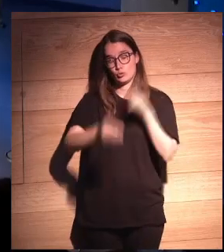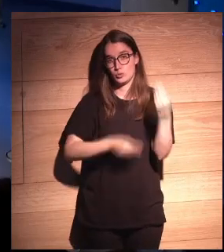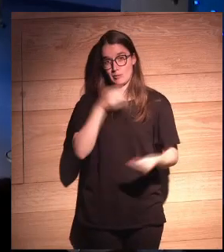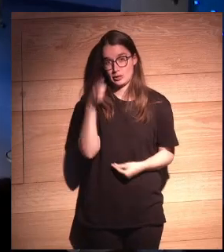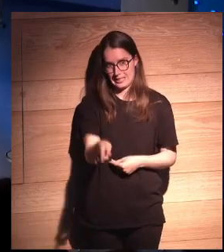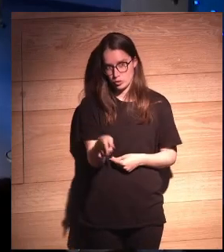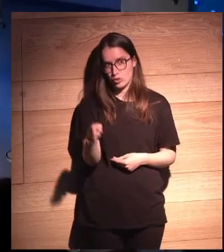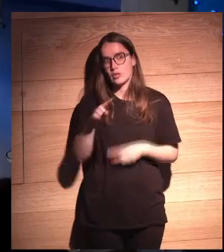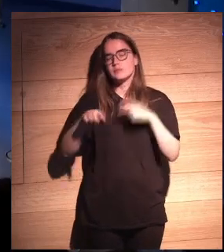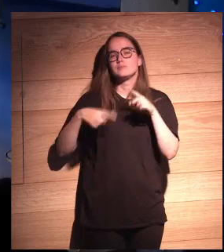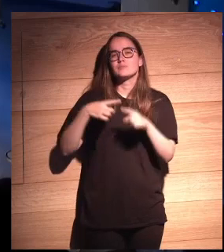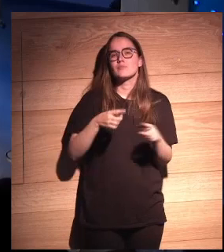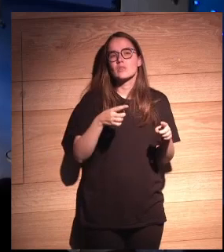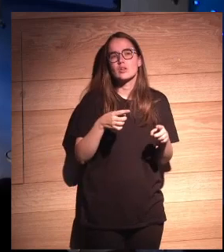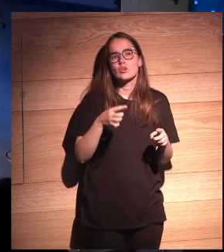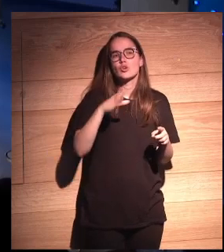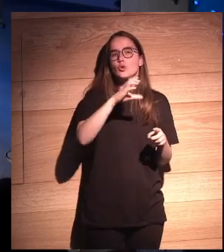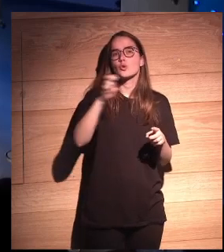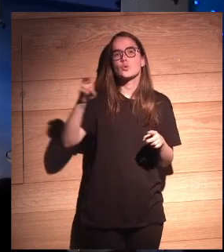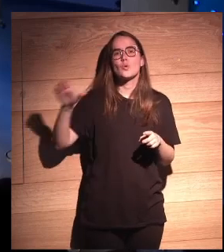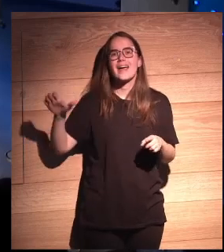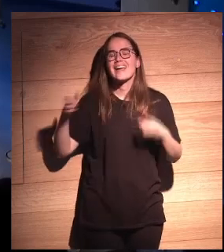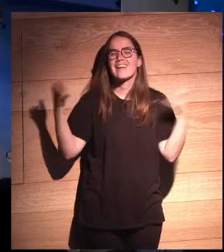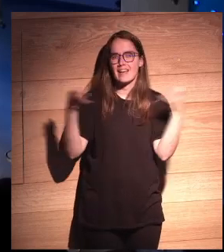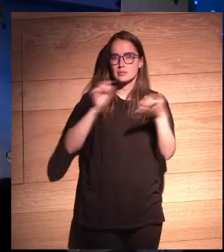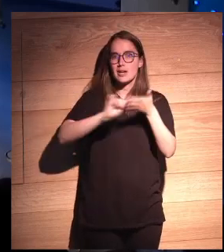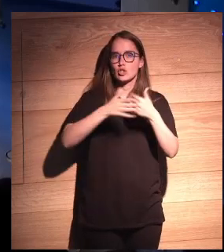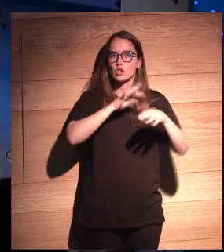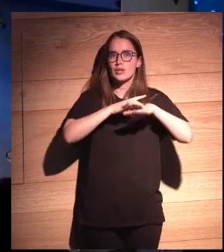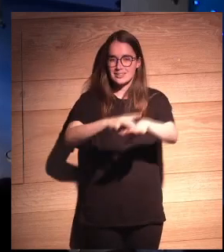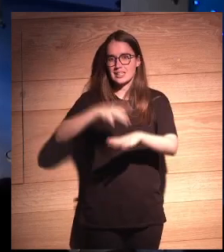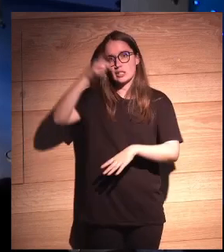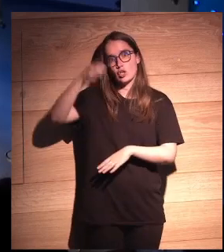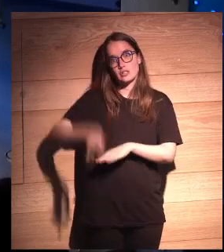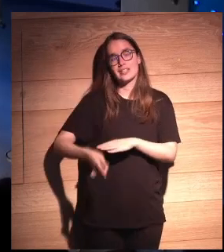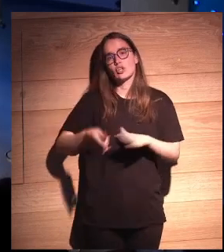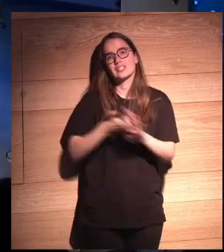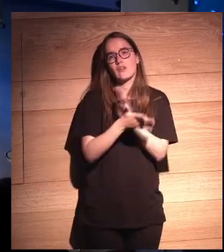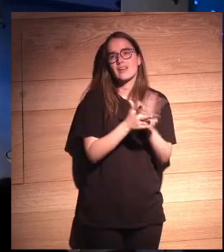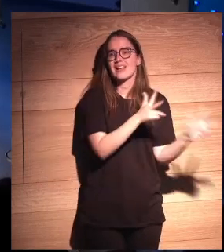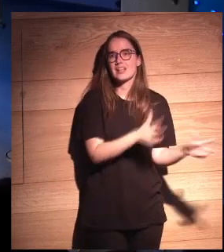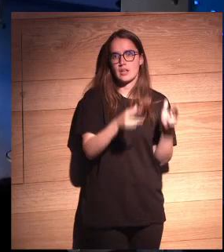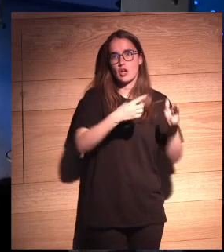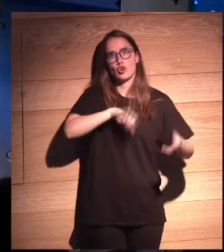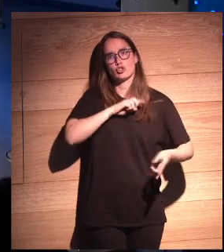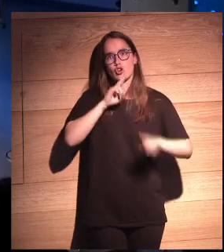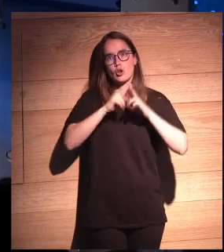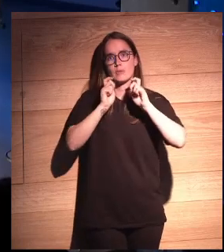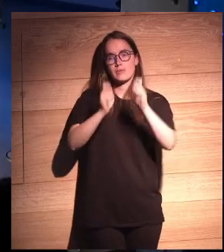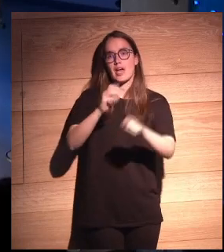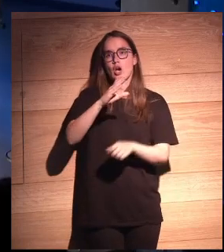movilizamos. Luego, ¿qué es un cue? Que es lo que para los guionistas o el director sería la escena. Nuestros cues son unas